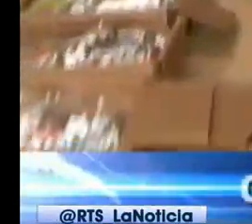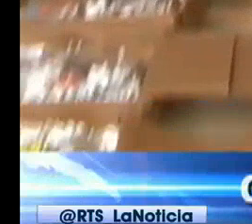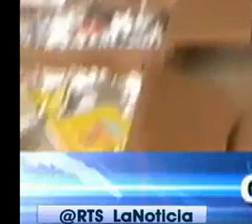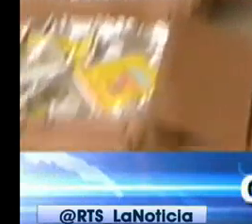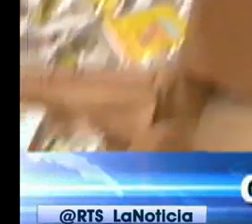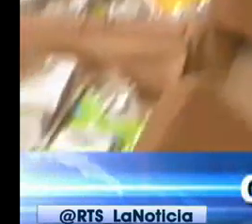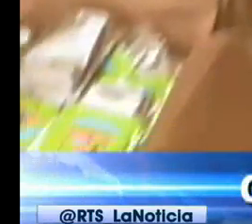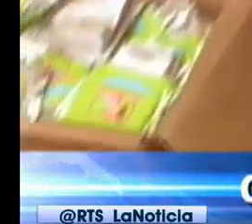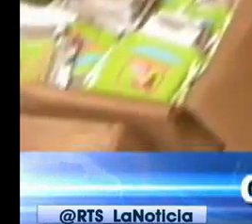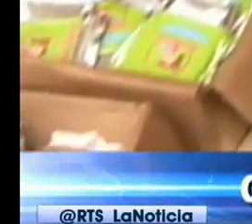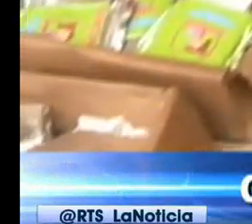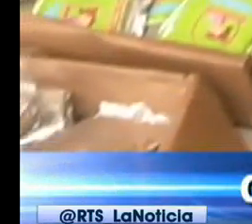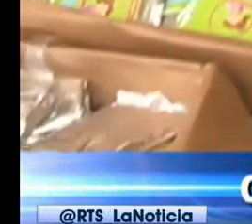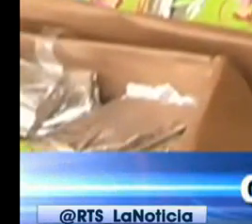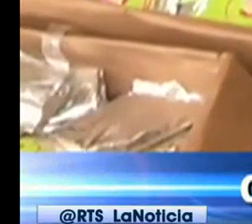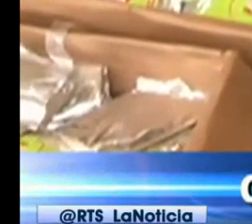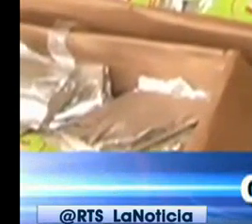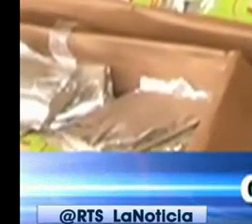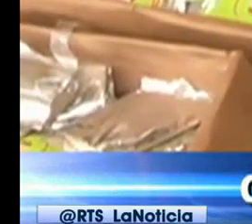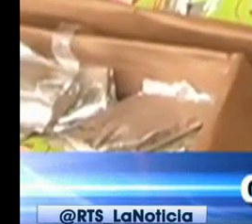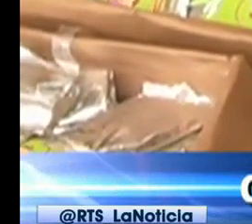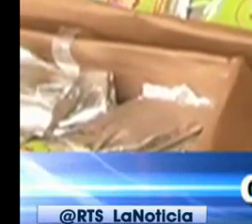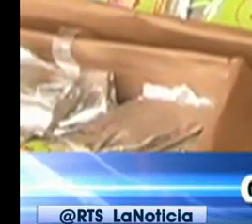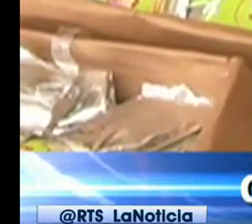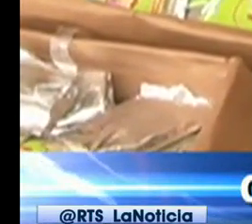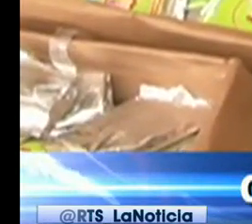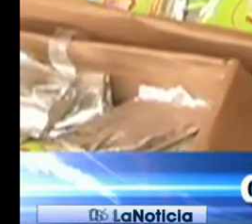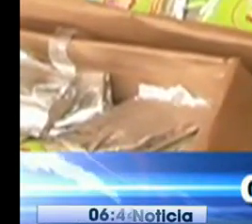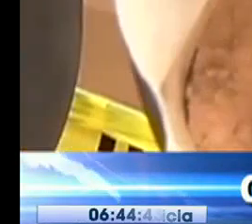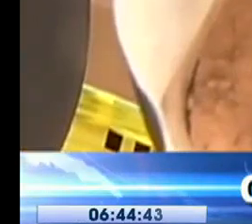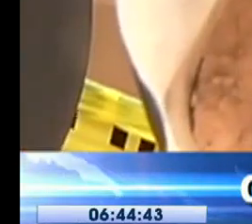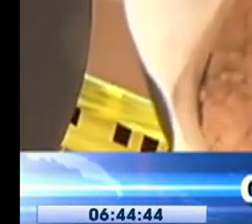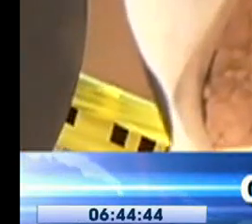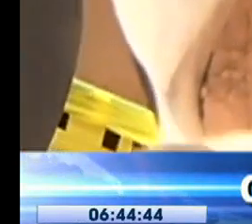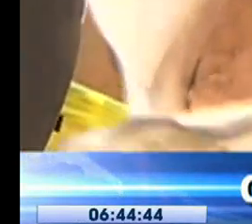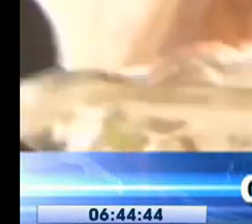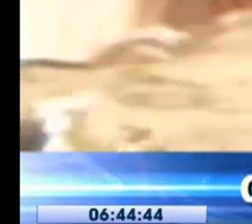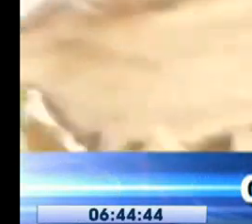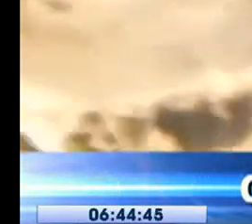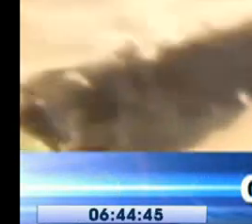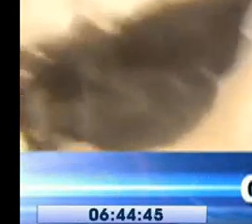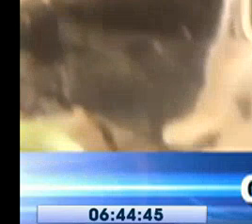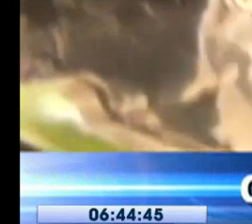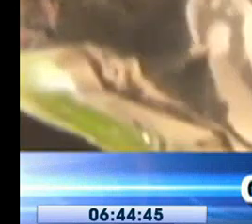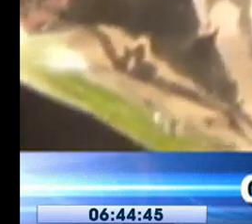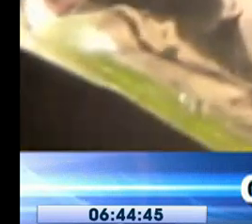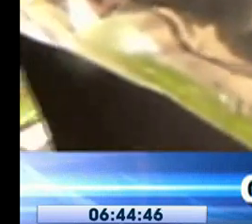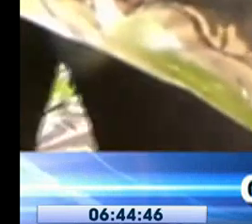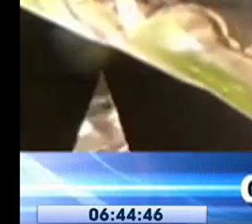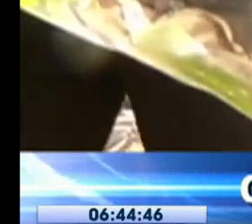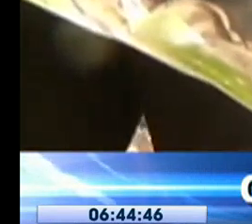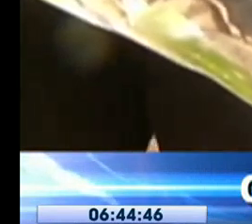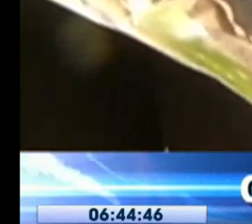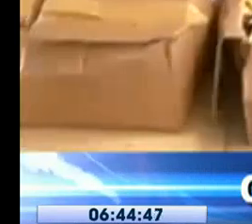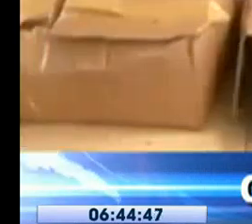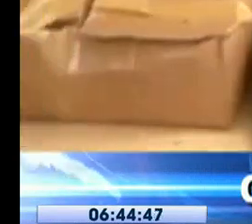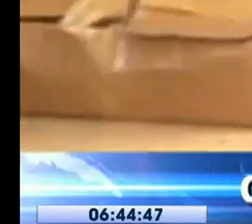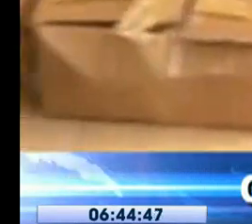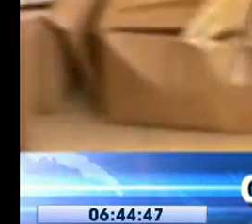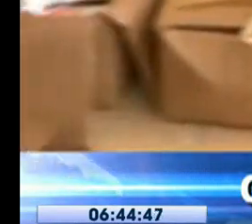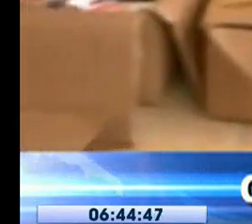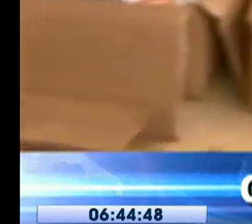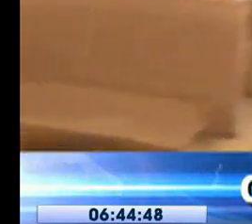Decomisan más de una tonelada de clorhidrato de cocaína en el aeropuerto de Guayaquil. La droga iba a ser enviada a Europa como chocolate en